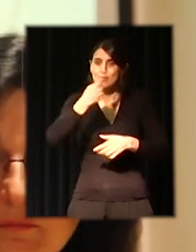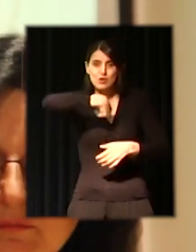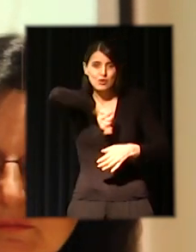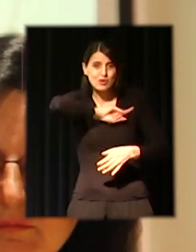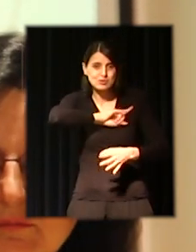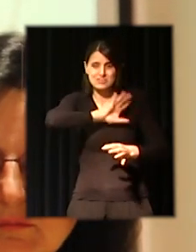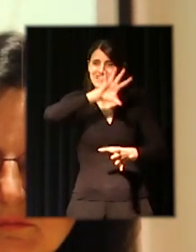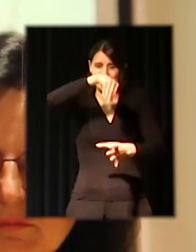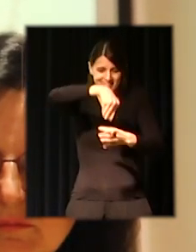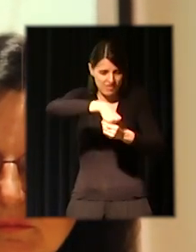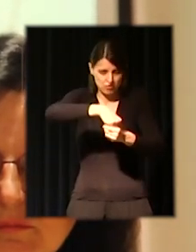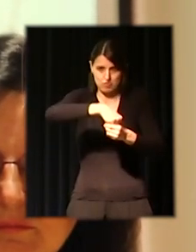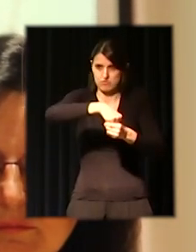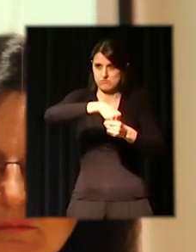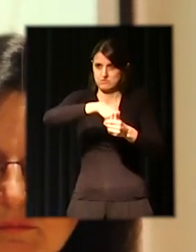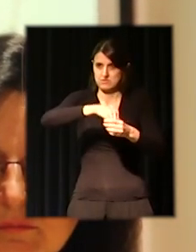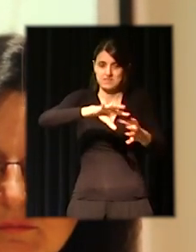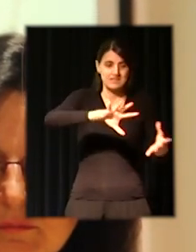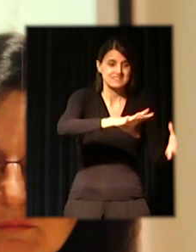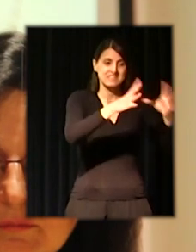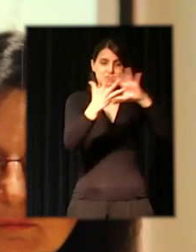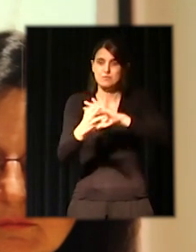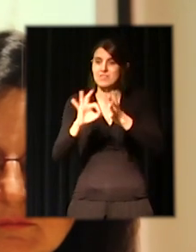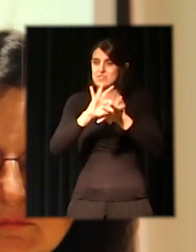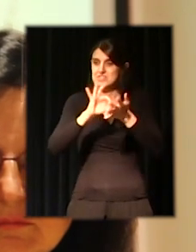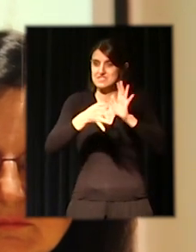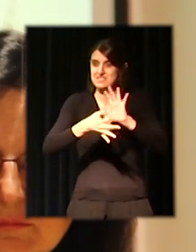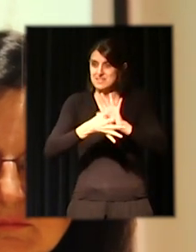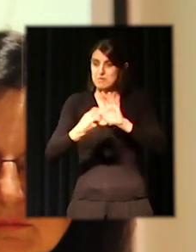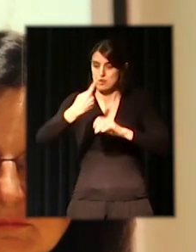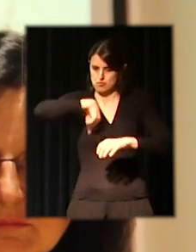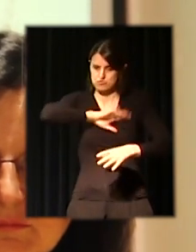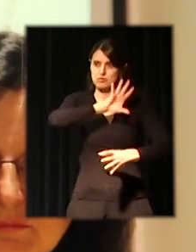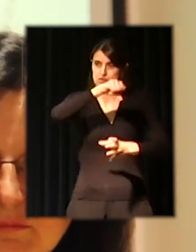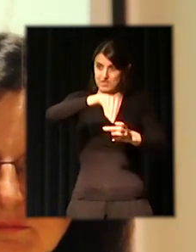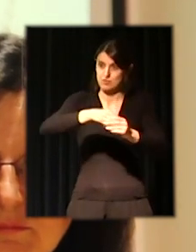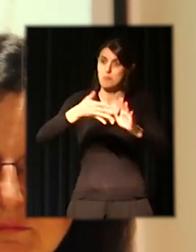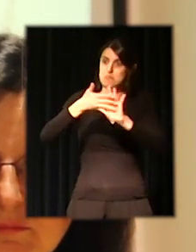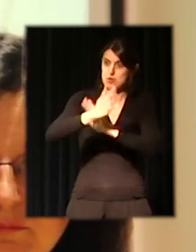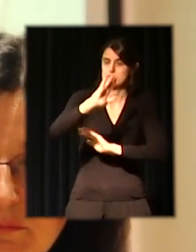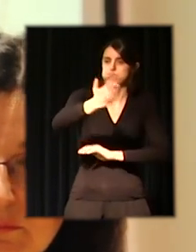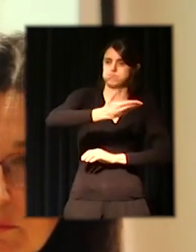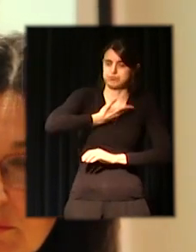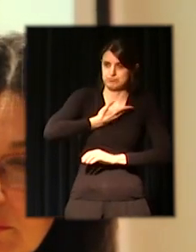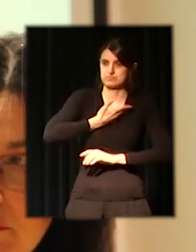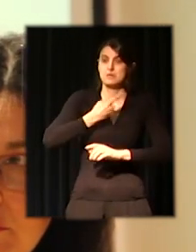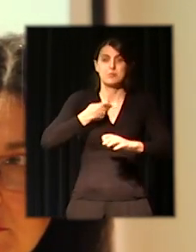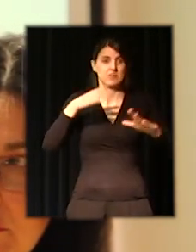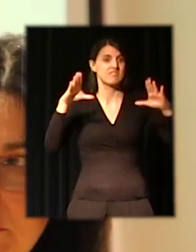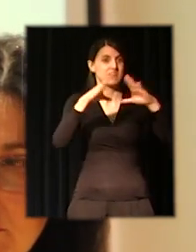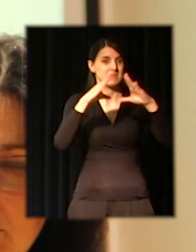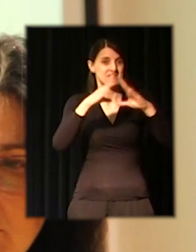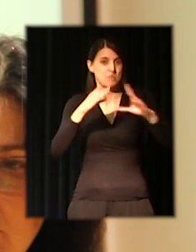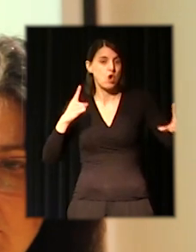del eje fundamental de la transformación del sistema y por eso nos están atacando. Porque igual que el feminismo va a acabar con el